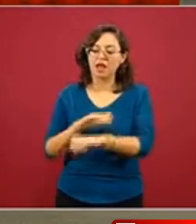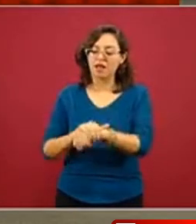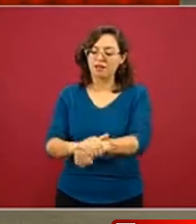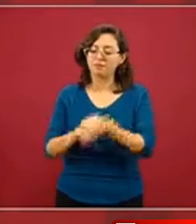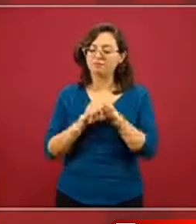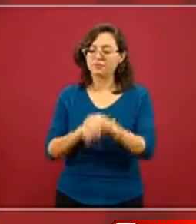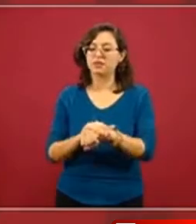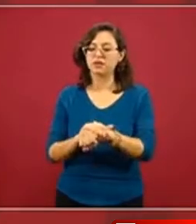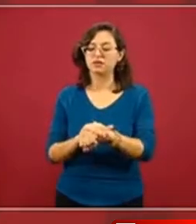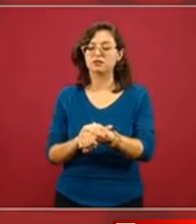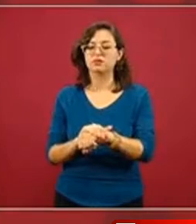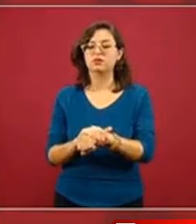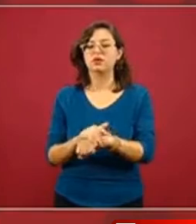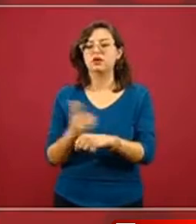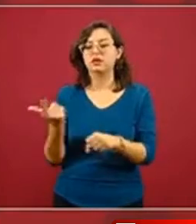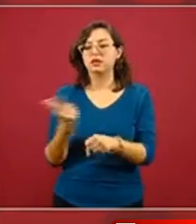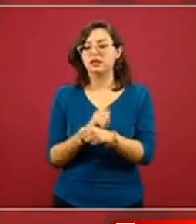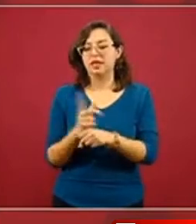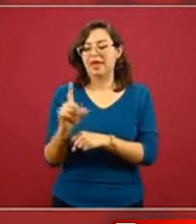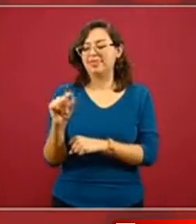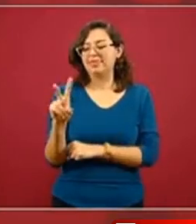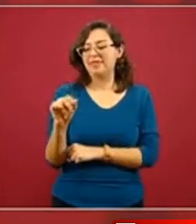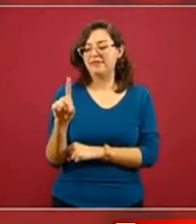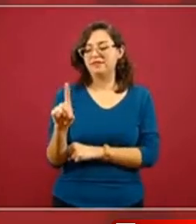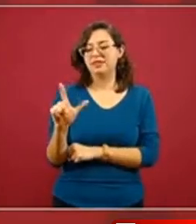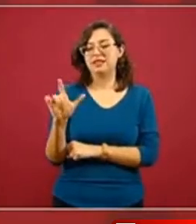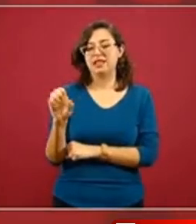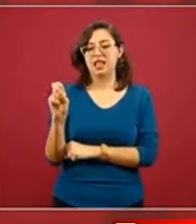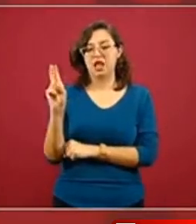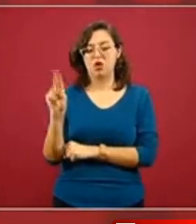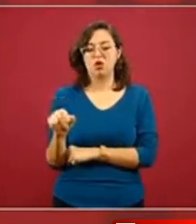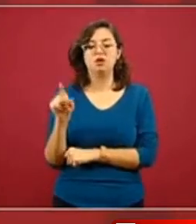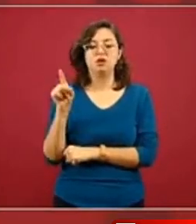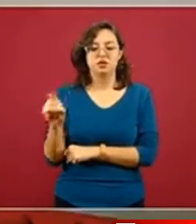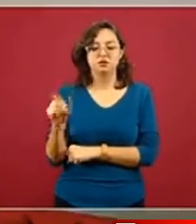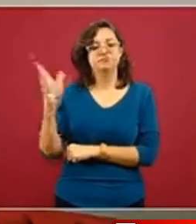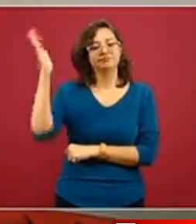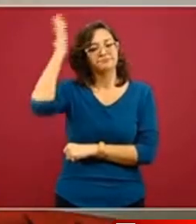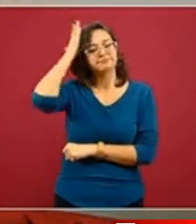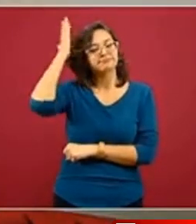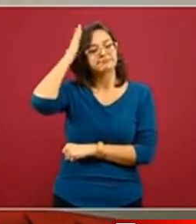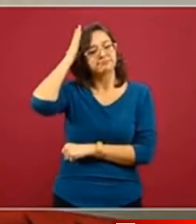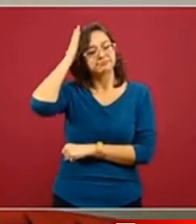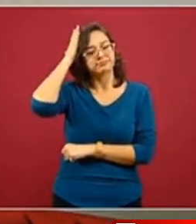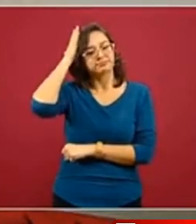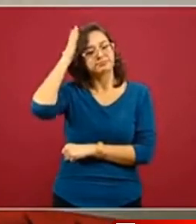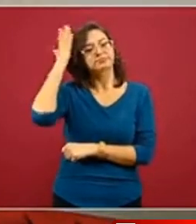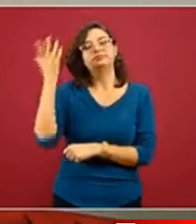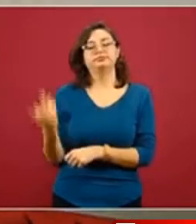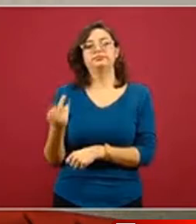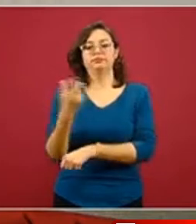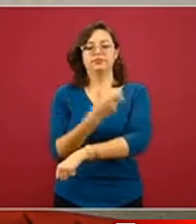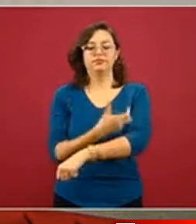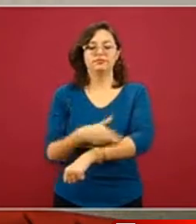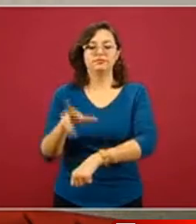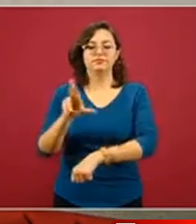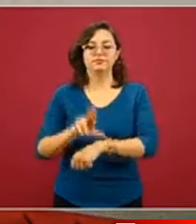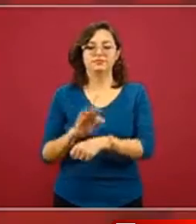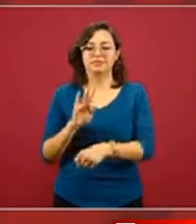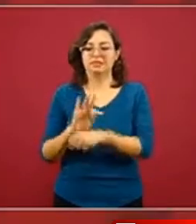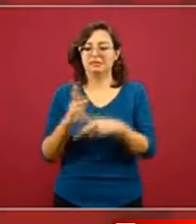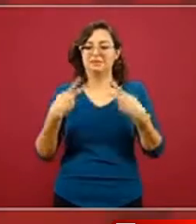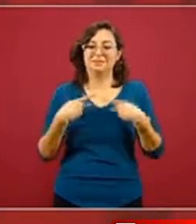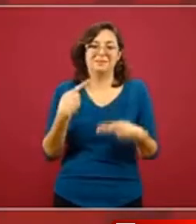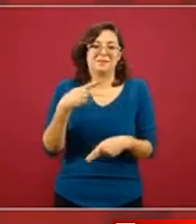y colega, licenciado David León, quien es el titular de la Coordinación de Protección Civil, precisamente por su